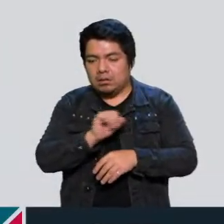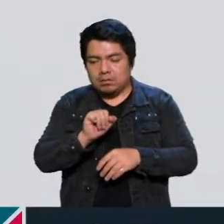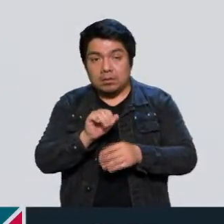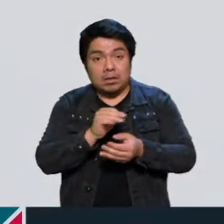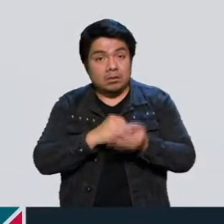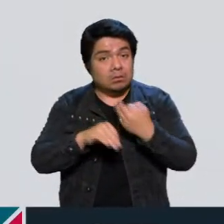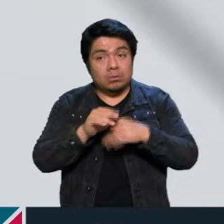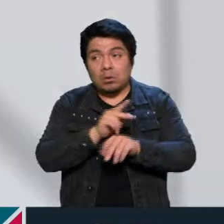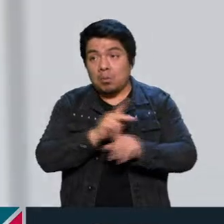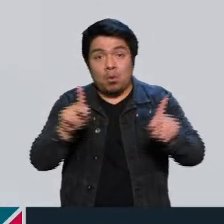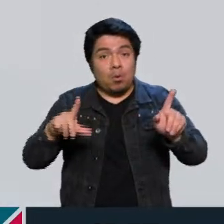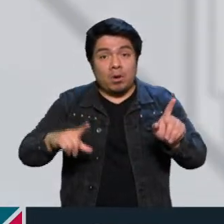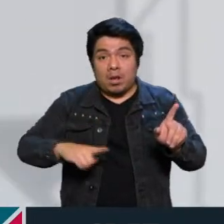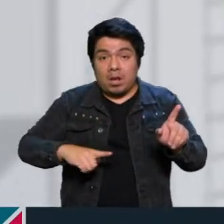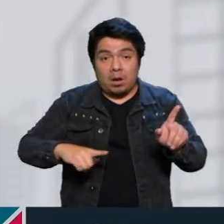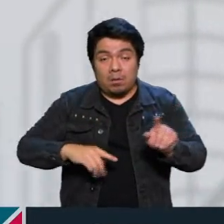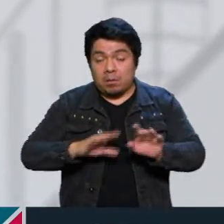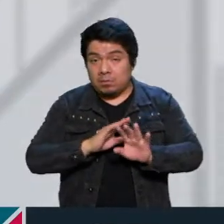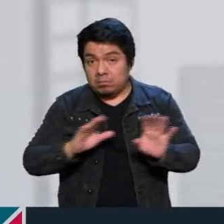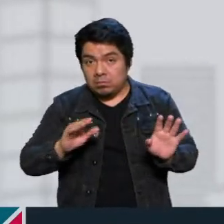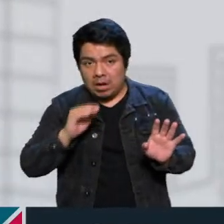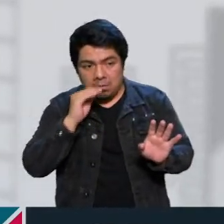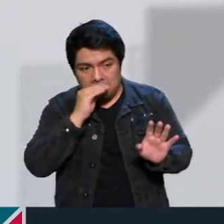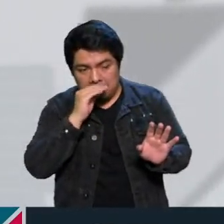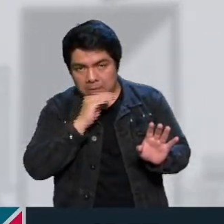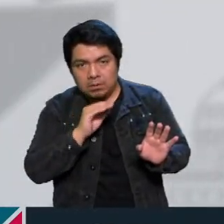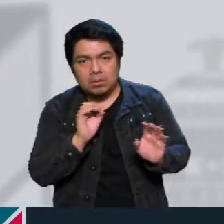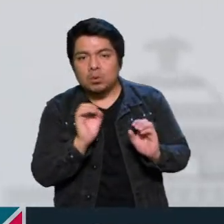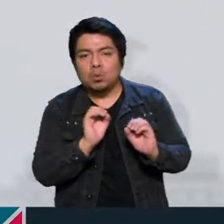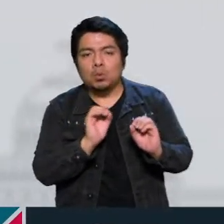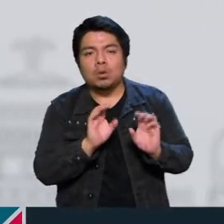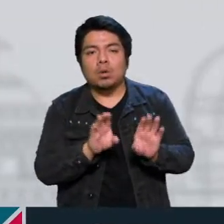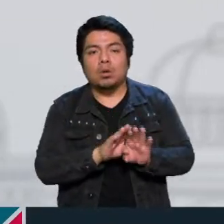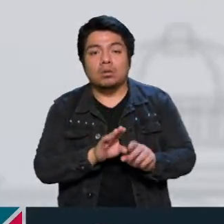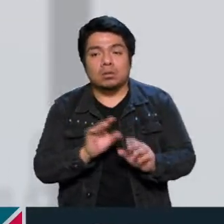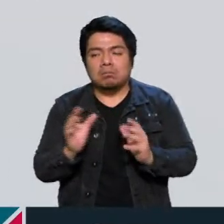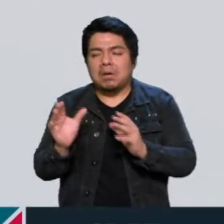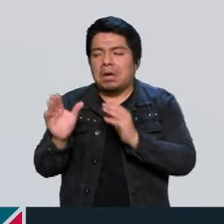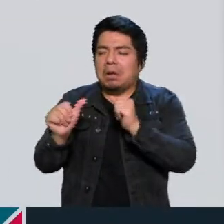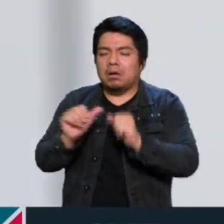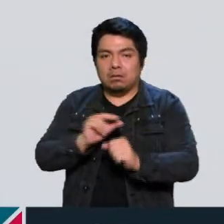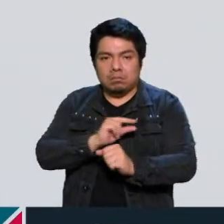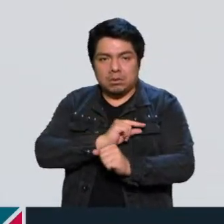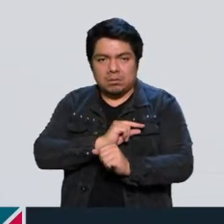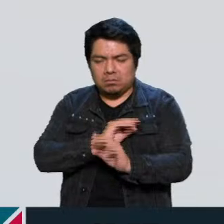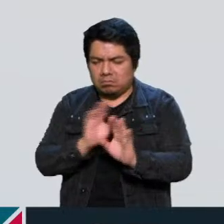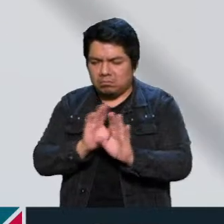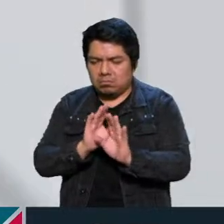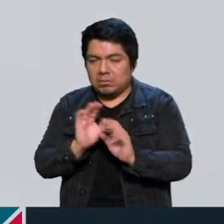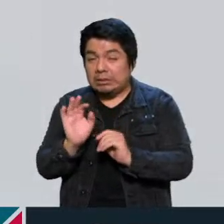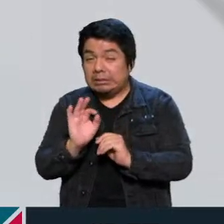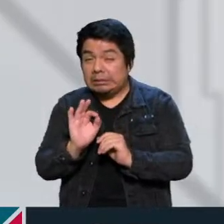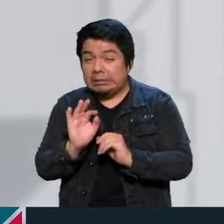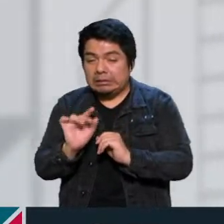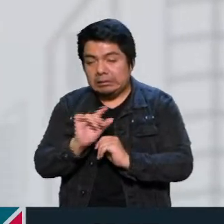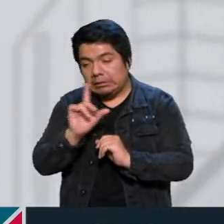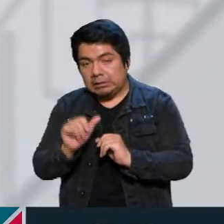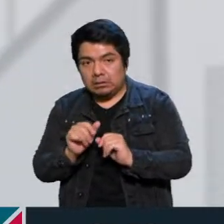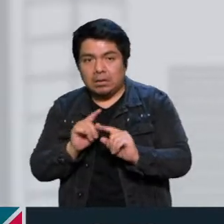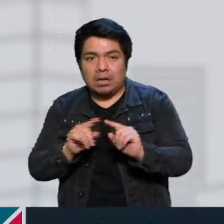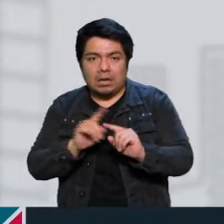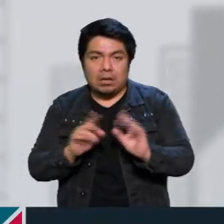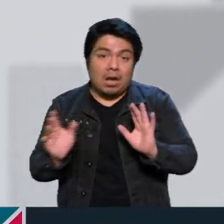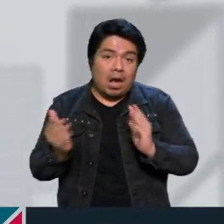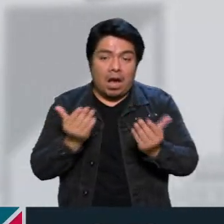totalmente públicas y en ningún momento se ha abierto la puerta pues para que se haga un convenio con los privados, que probablemente ese sería uno de los grandes debates